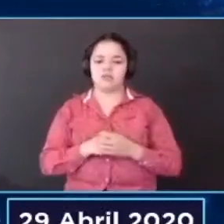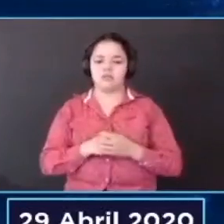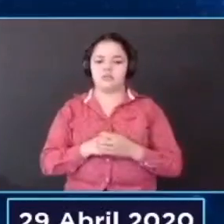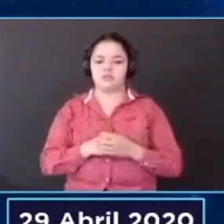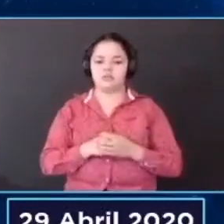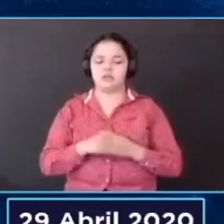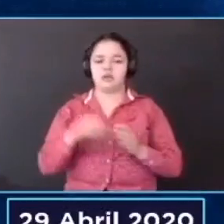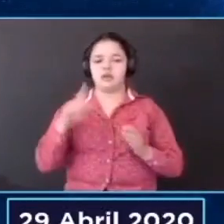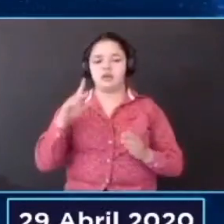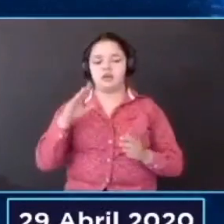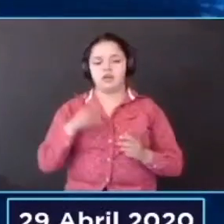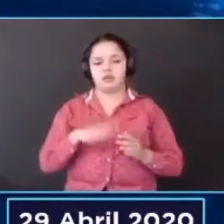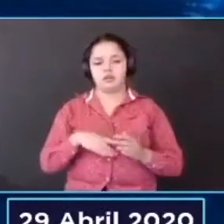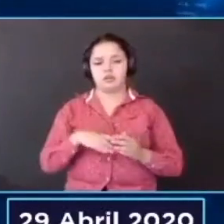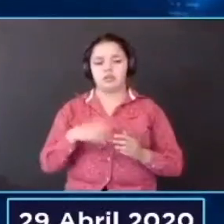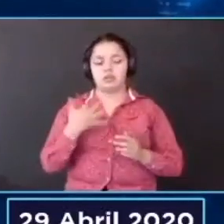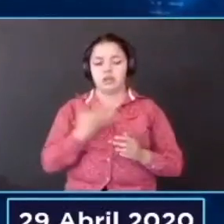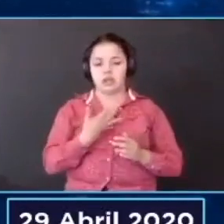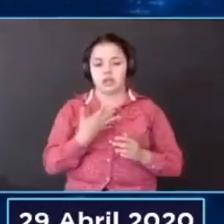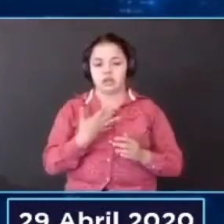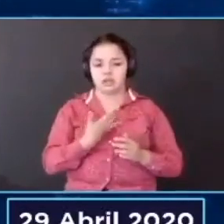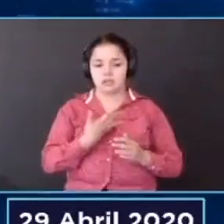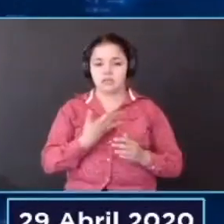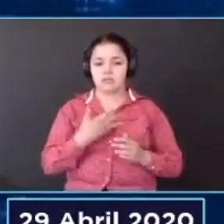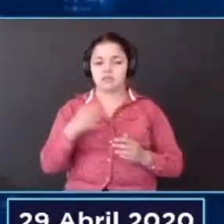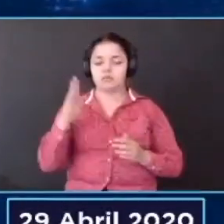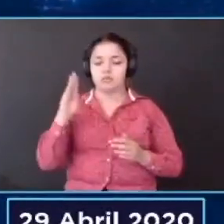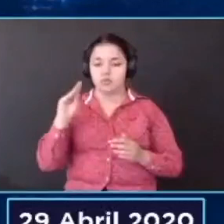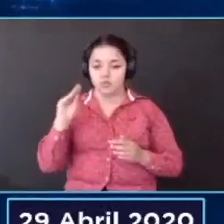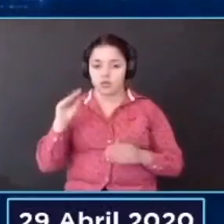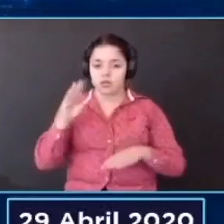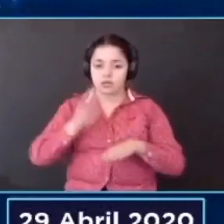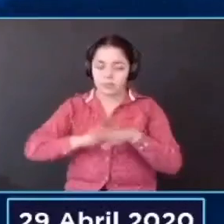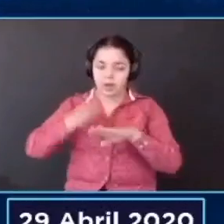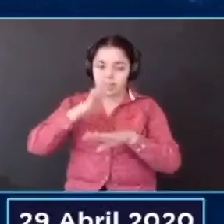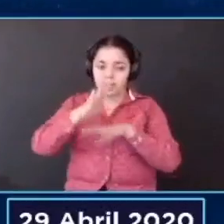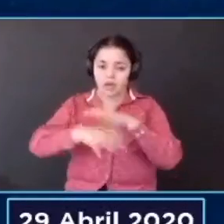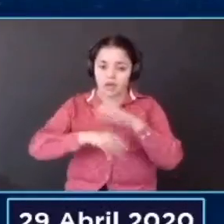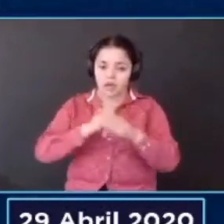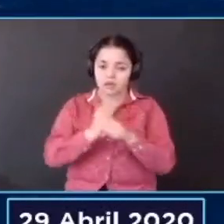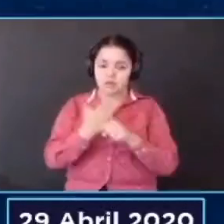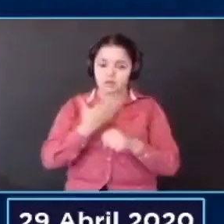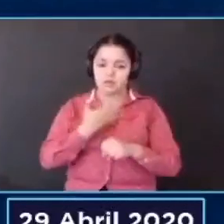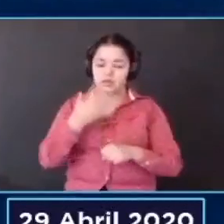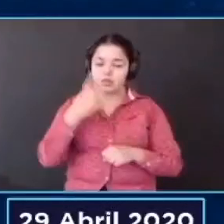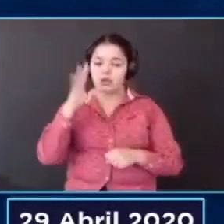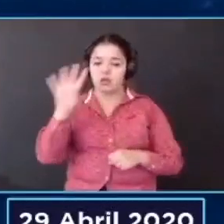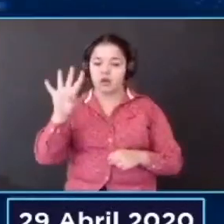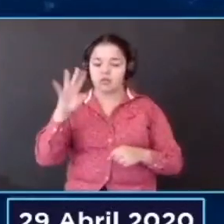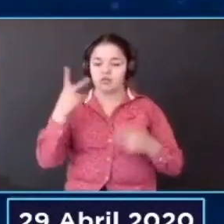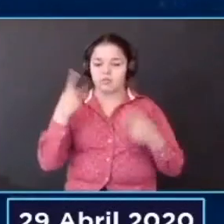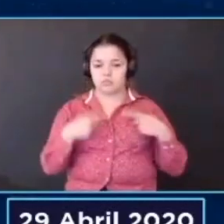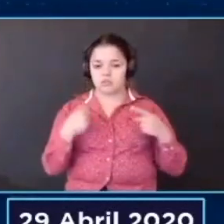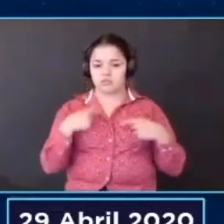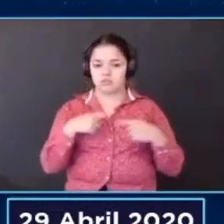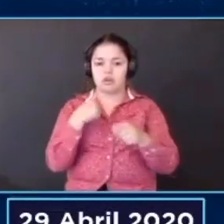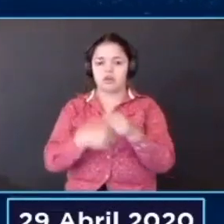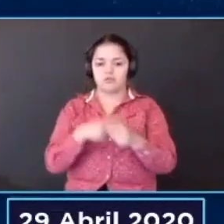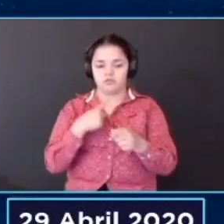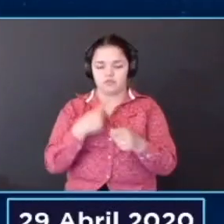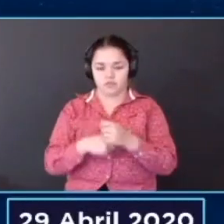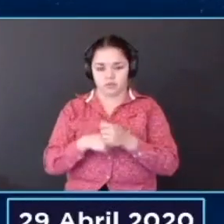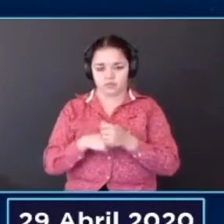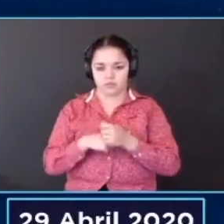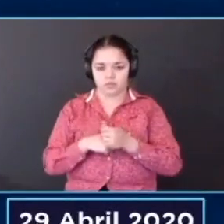85 a 89, 2, y de 90 o más son 4 casos. Vemos la distribución,